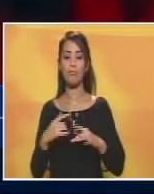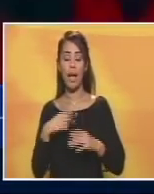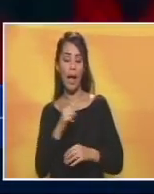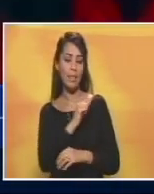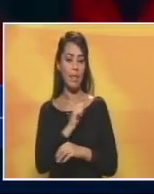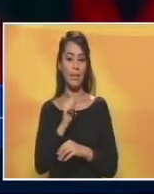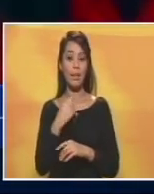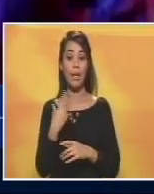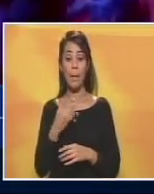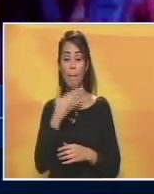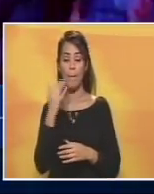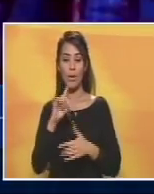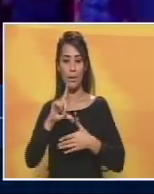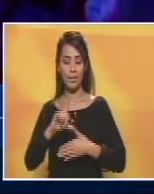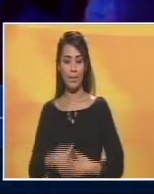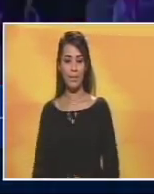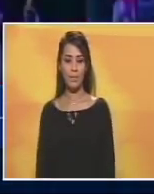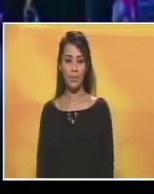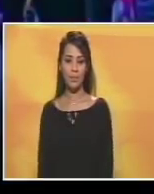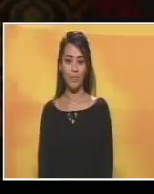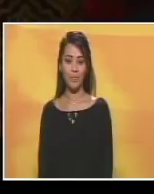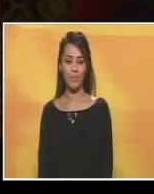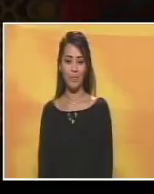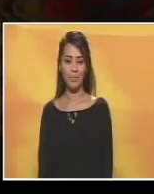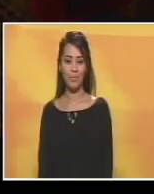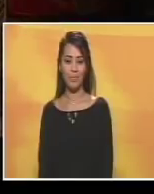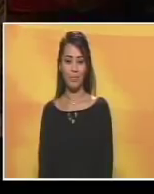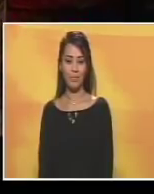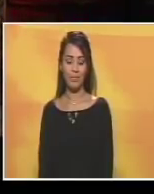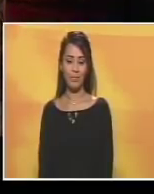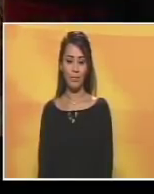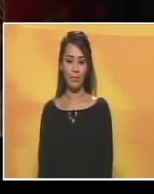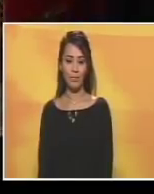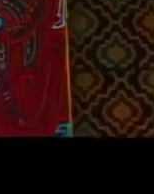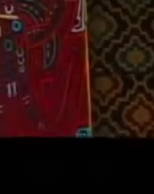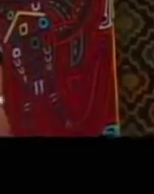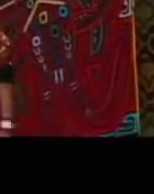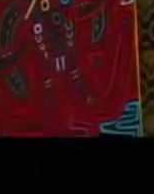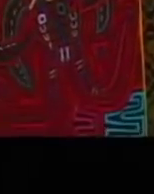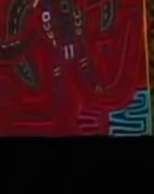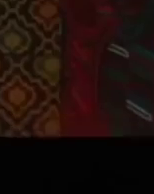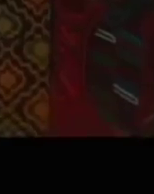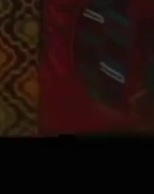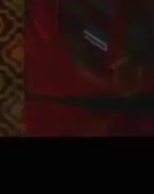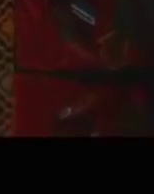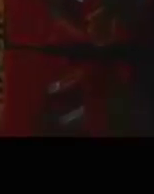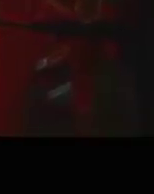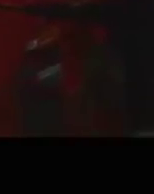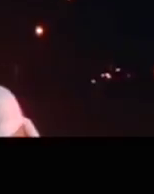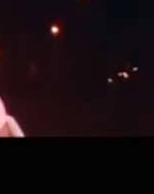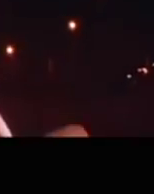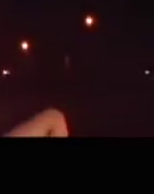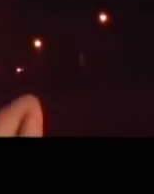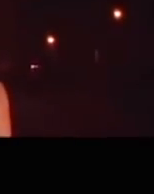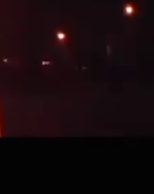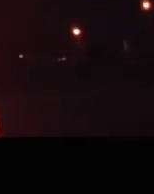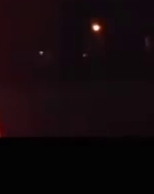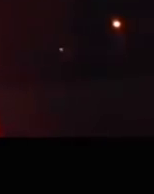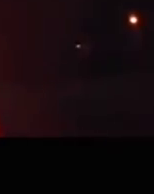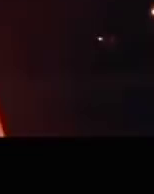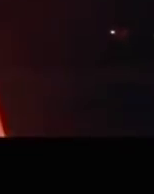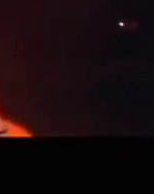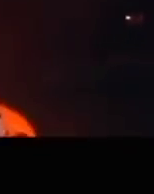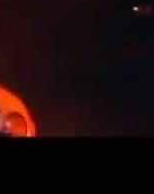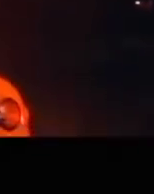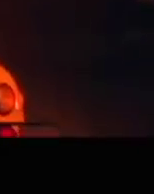música latina en Estados Unidos. Botellas para arriba, sí, los tengo bailando, rompiendo y yo sigo aquí, que